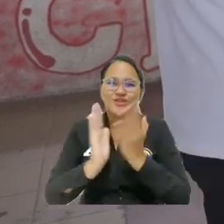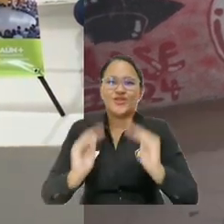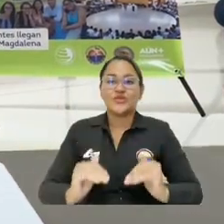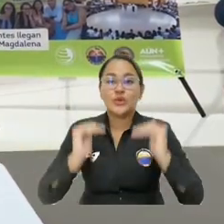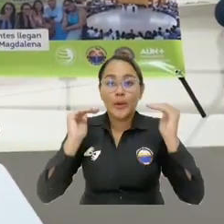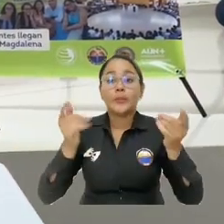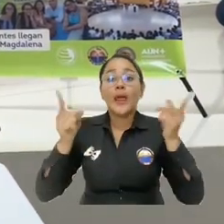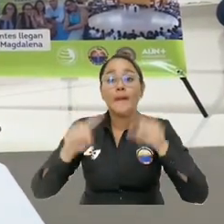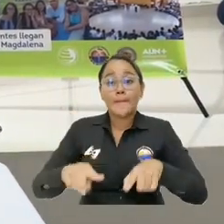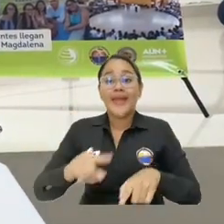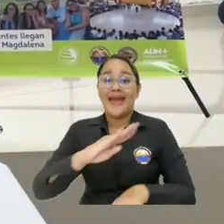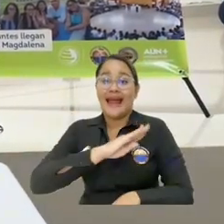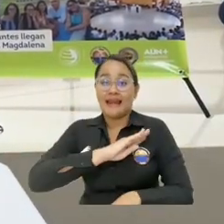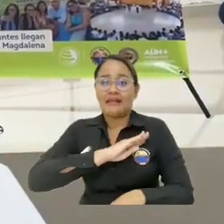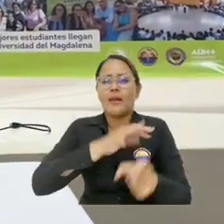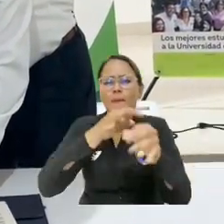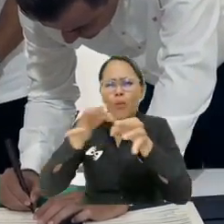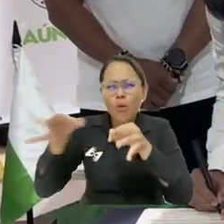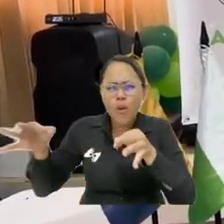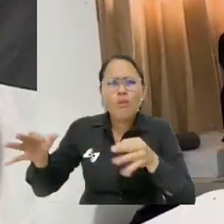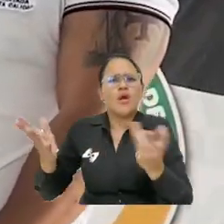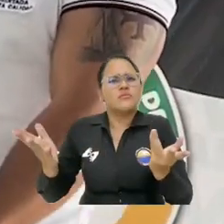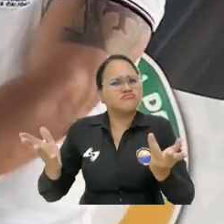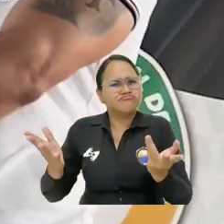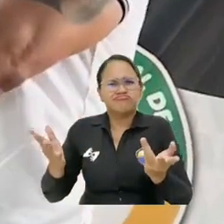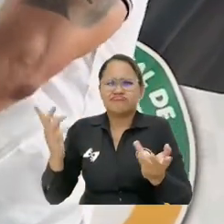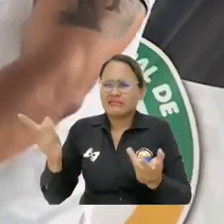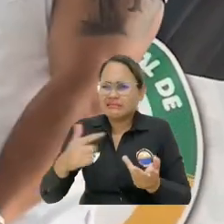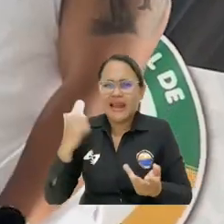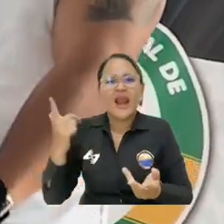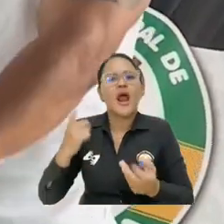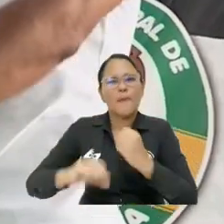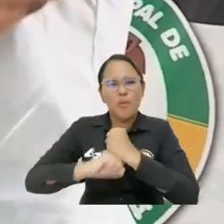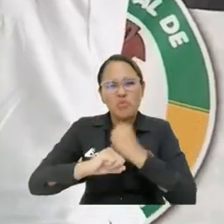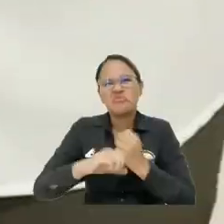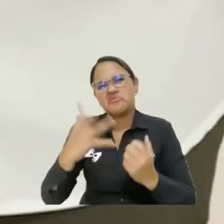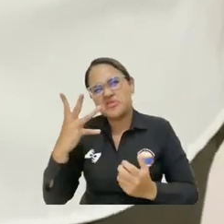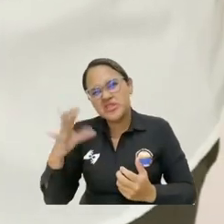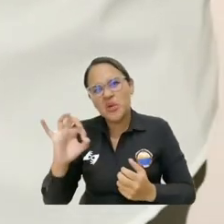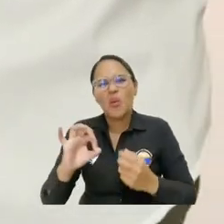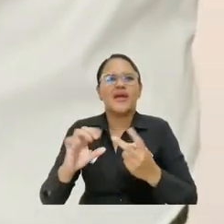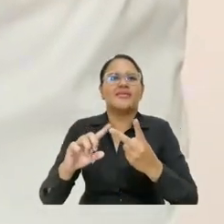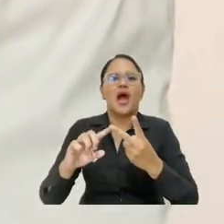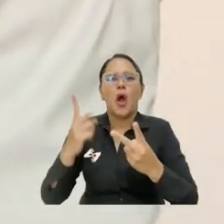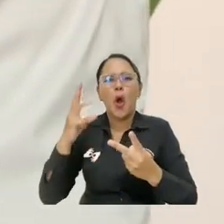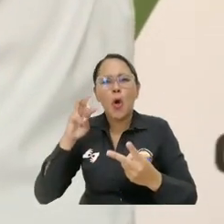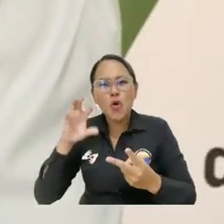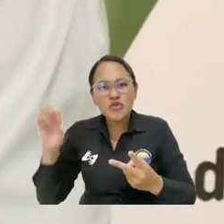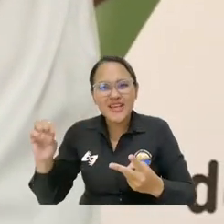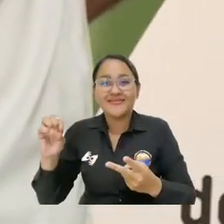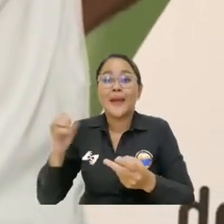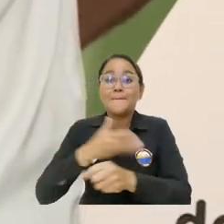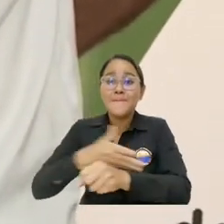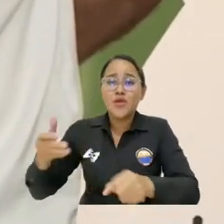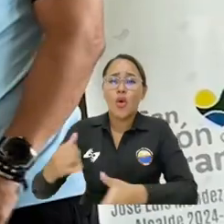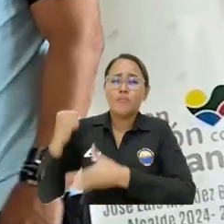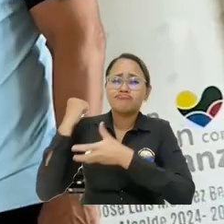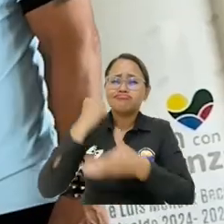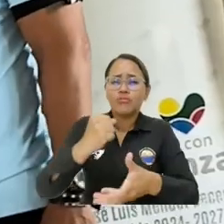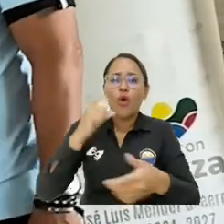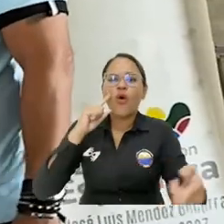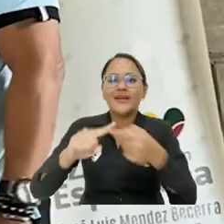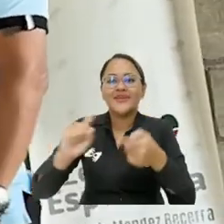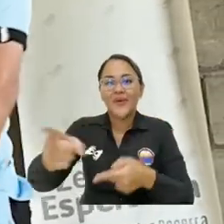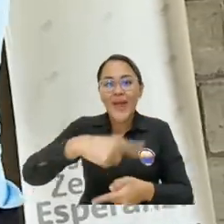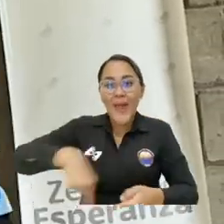educación superior, el compromiso de las alcaldías municipales, que todas en diferentes proporciones, entre 50, 70, 80, 90 millones de pesos,